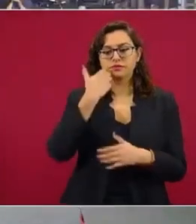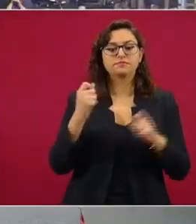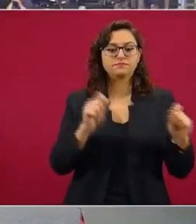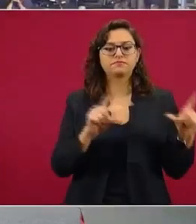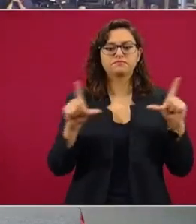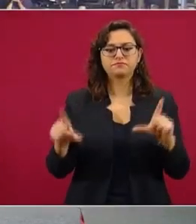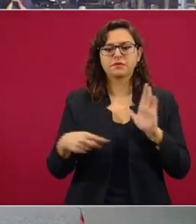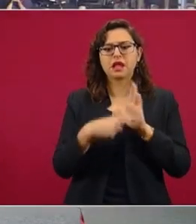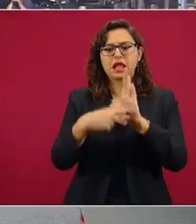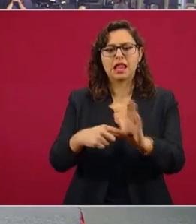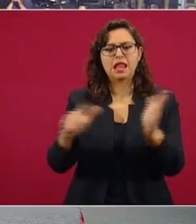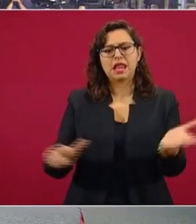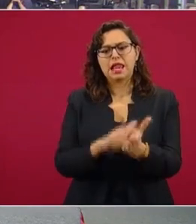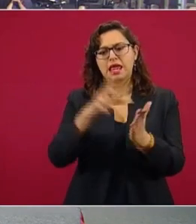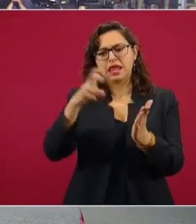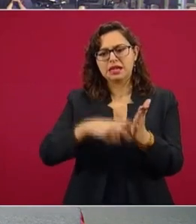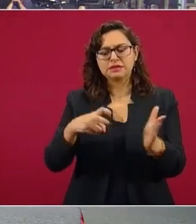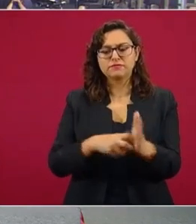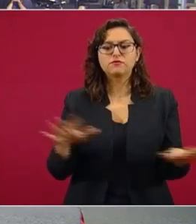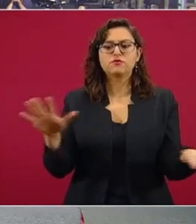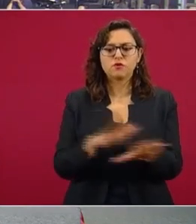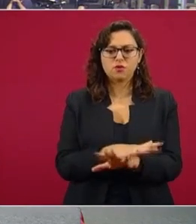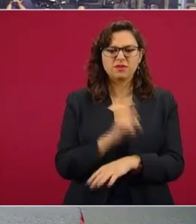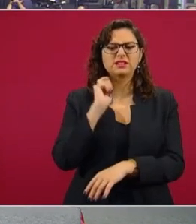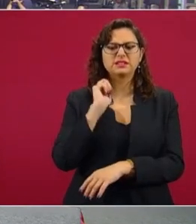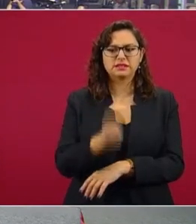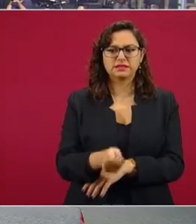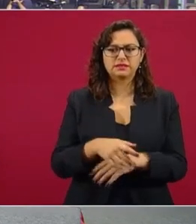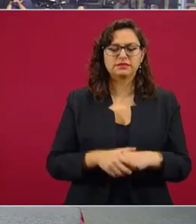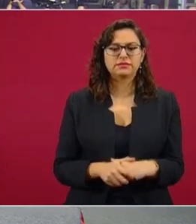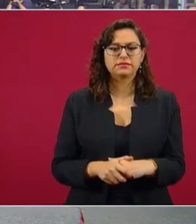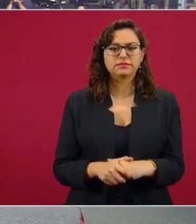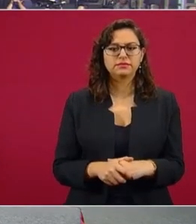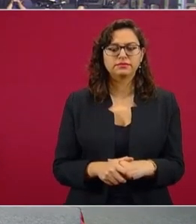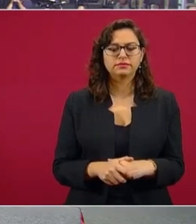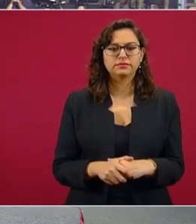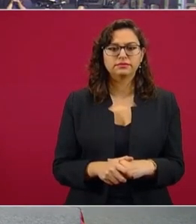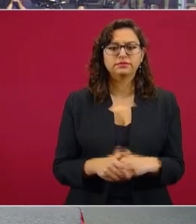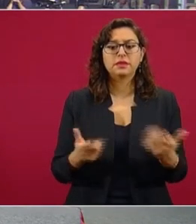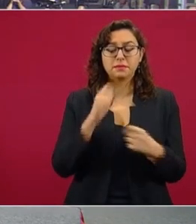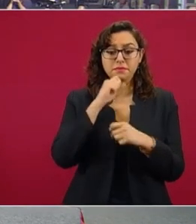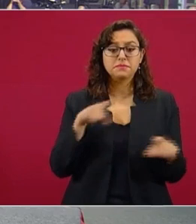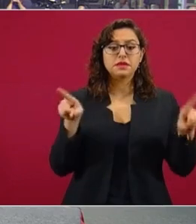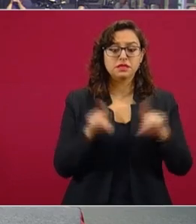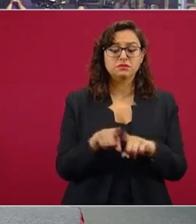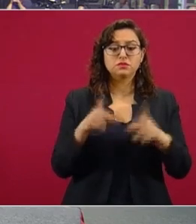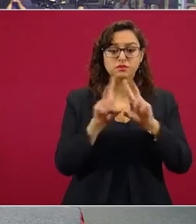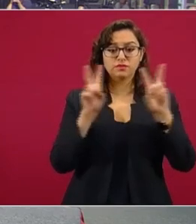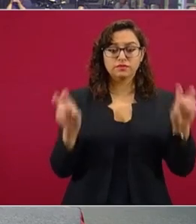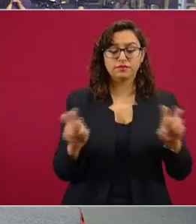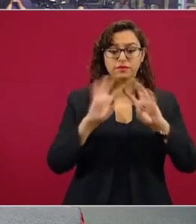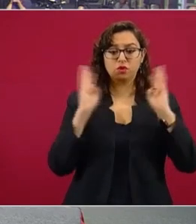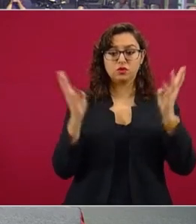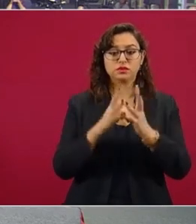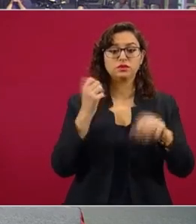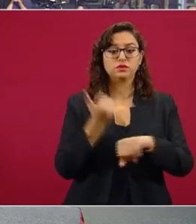reforma en las líneas específicas de crédito y cómo lo estamos viendo y discutiendo con los miembros del Consejo de Administración. En primer